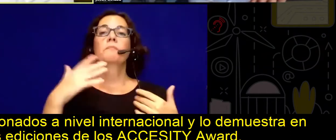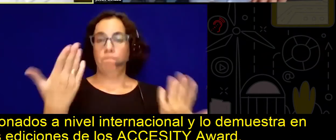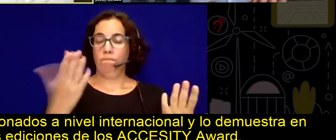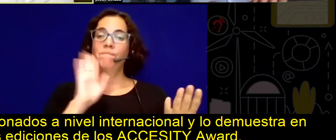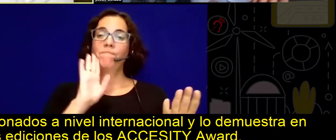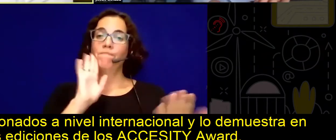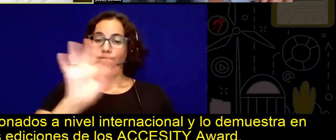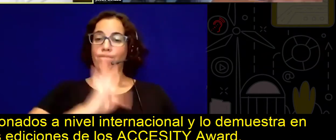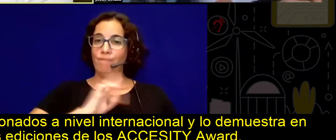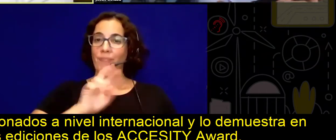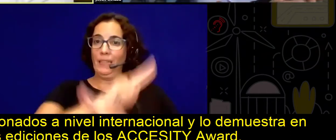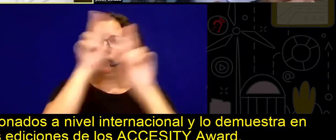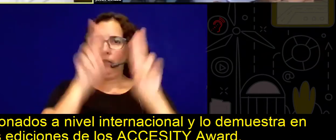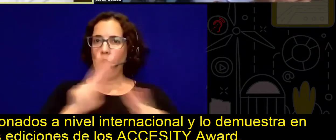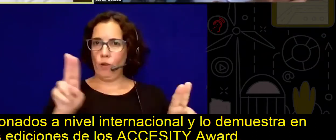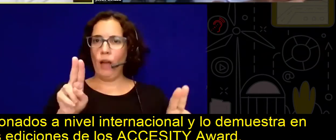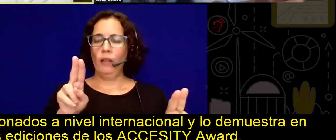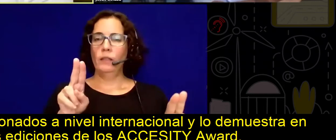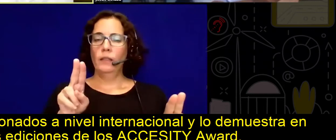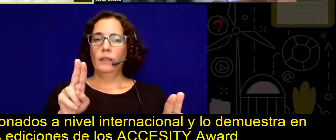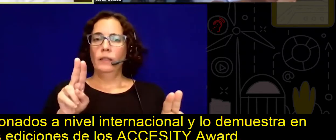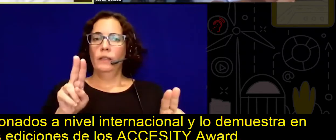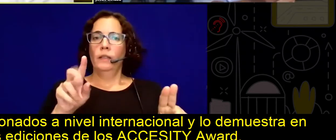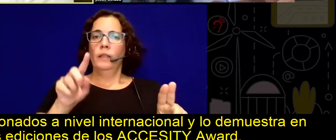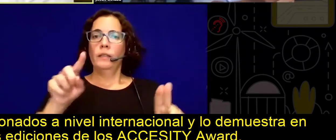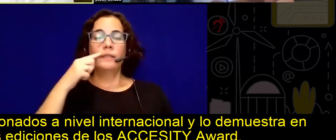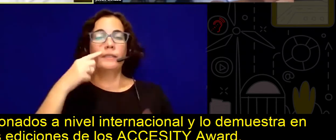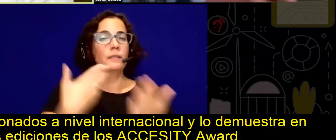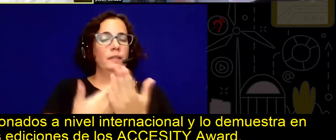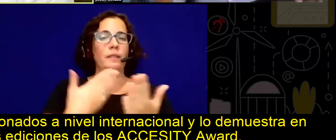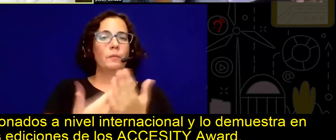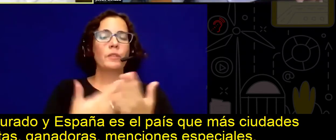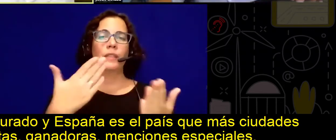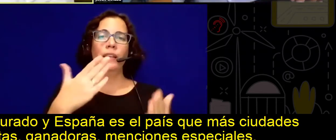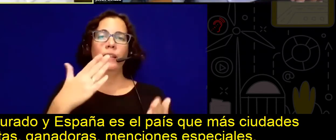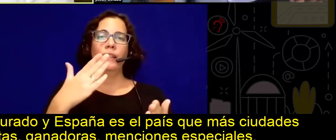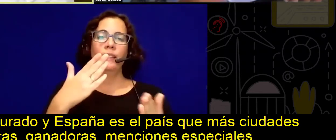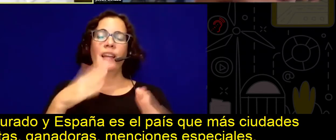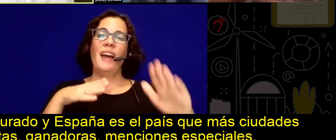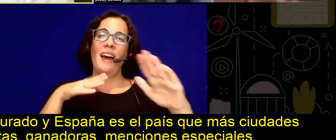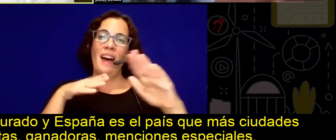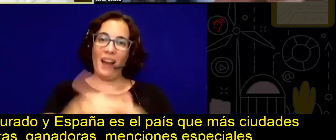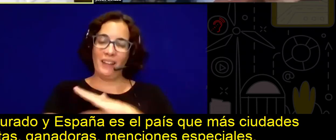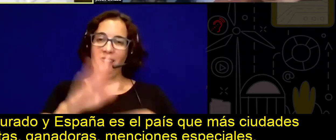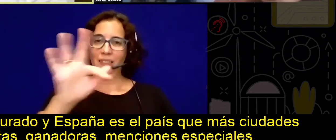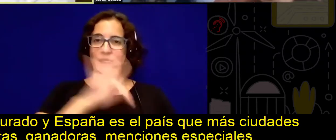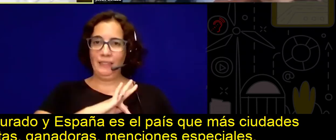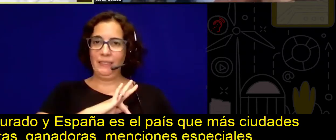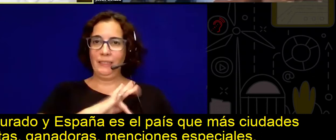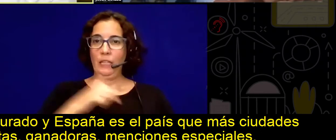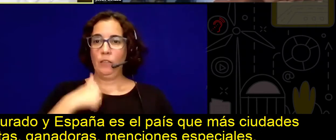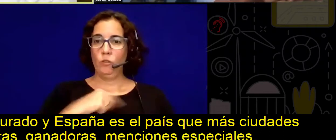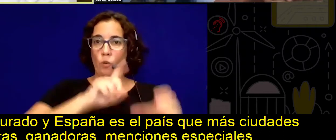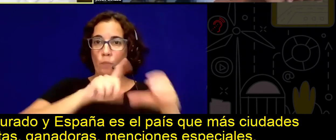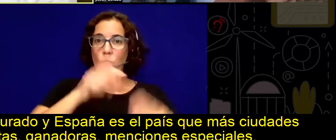nivel internacional y nos lo demuestra en todas las ediciones de los Accessibility Awards. Yo soy miembro del jurado desde el principio de